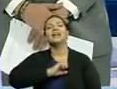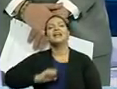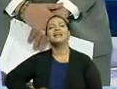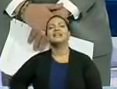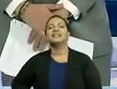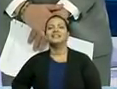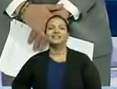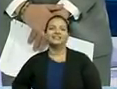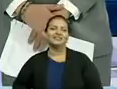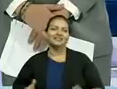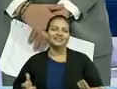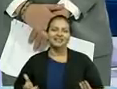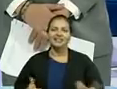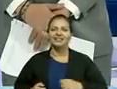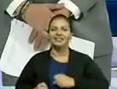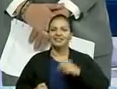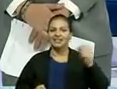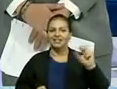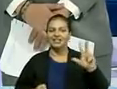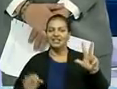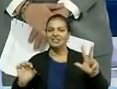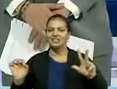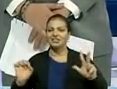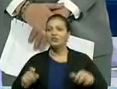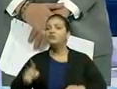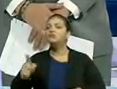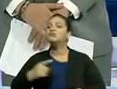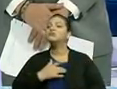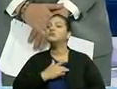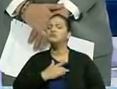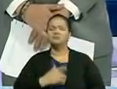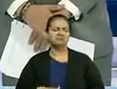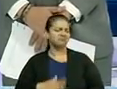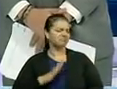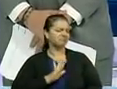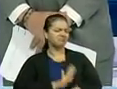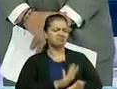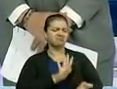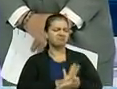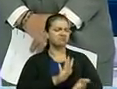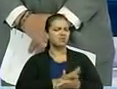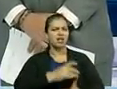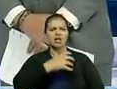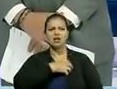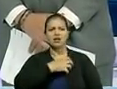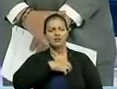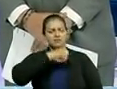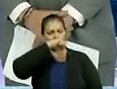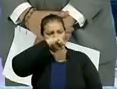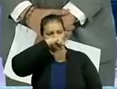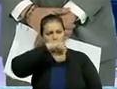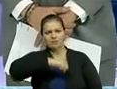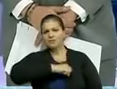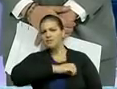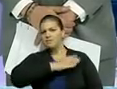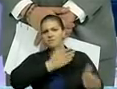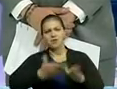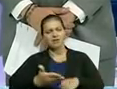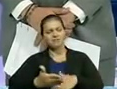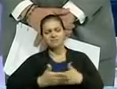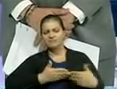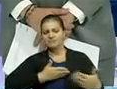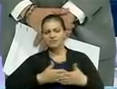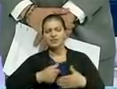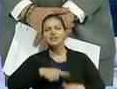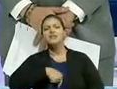amigo, tranquilo. Usted está tranquilo, ¿no es cierto? Tranquilo. Pierde o gana, igual sigo siendo barcelonista. Eso. Hasta la muerte. Eso, hasta